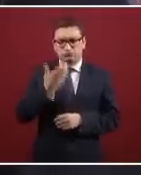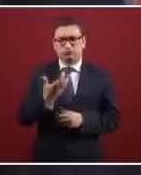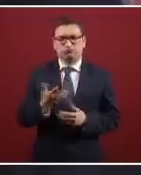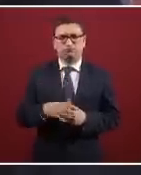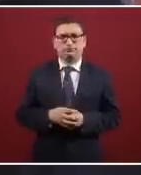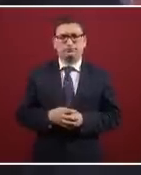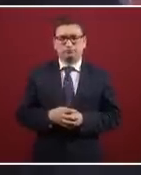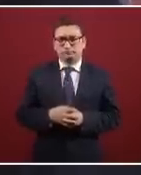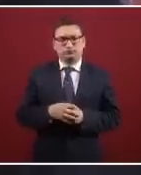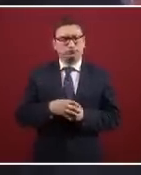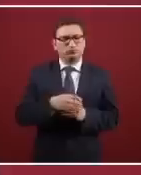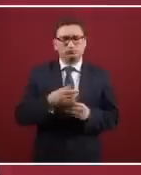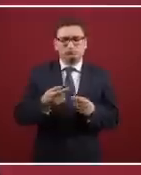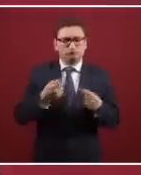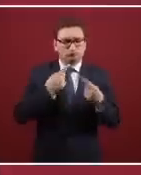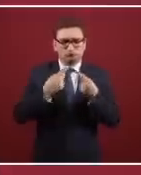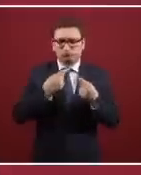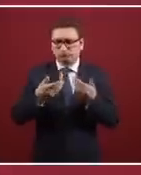llegue a un acuerdo,